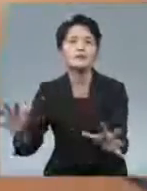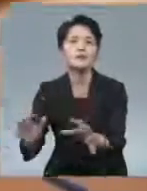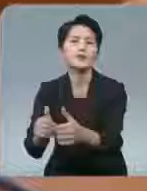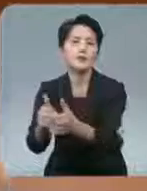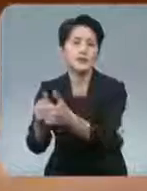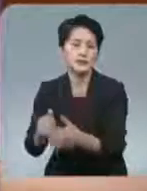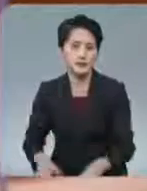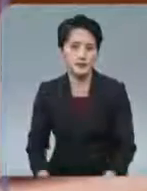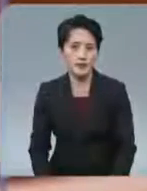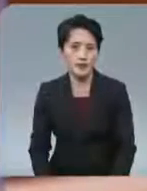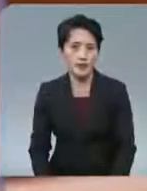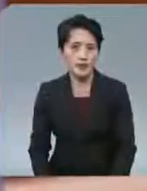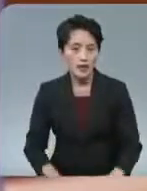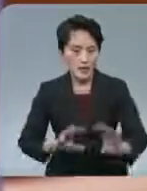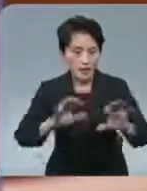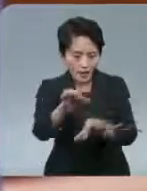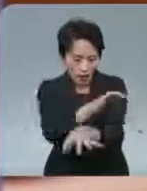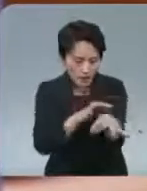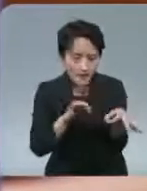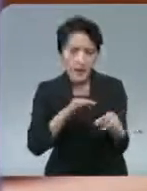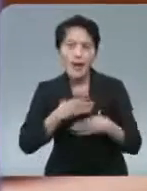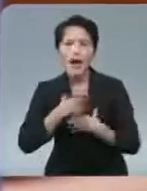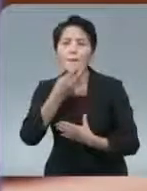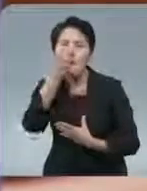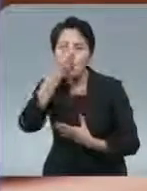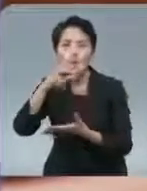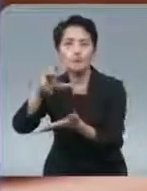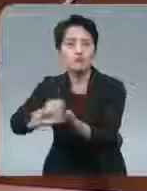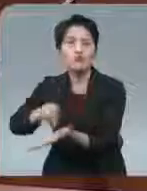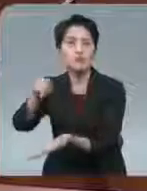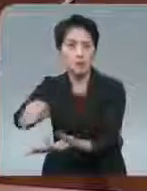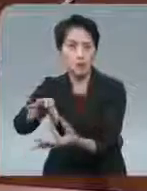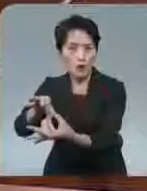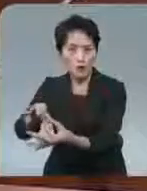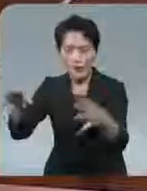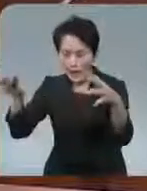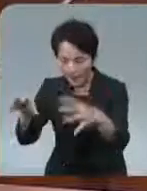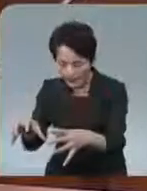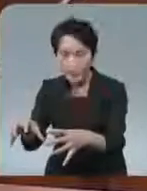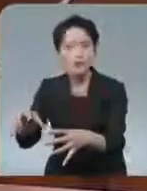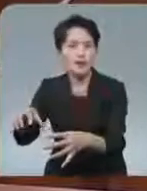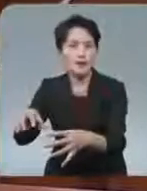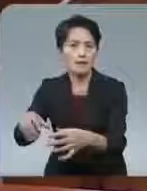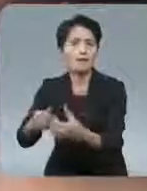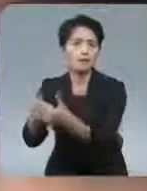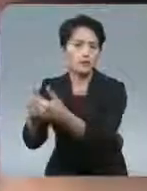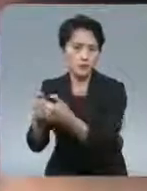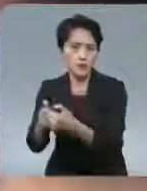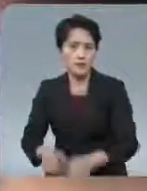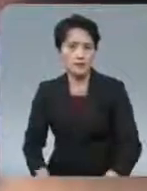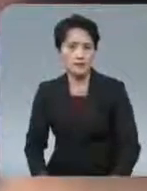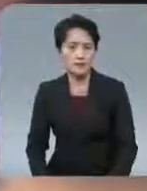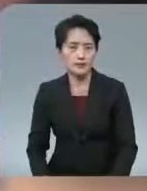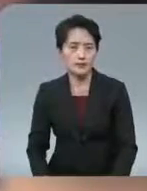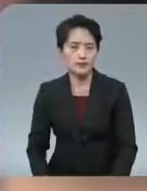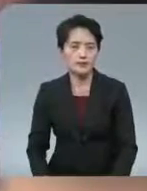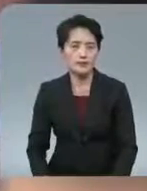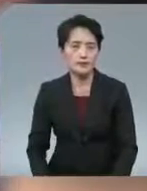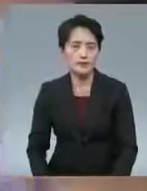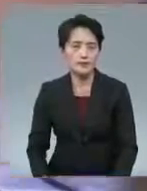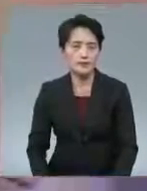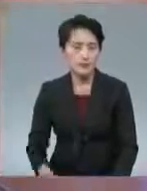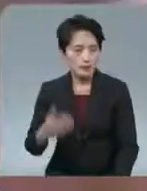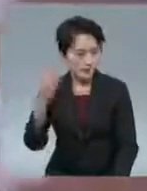servicio nacional de inteligencia a hacer la primera convocatoria considerada como una versión ampliada de la reunión ministerial de economía